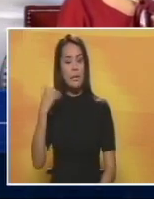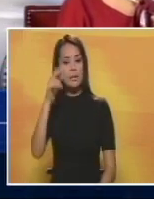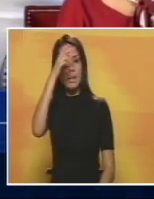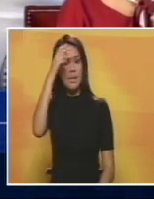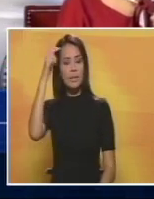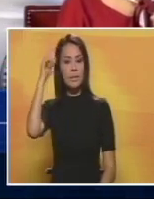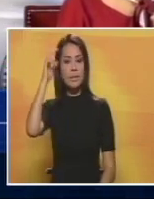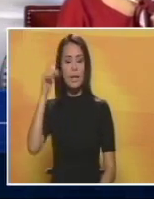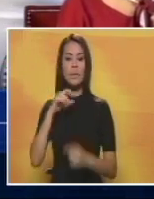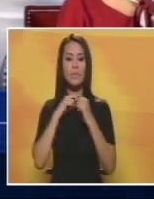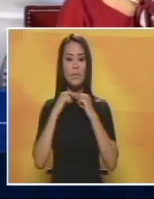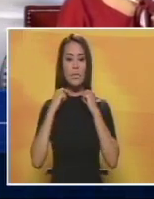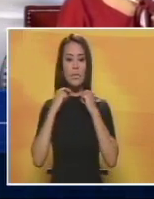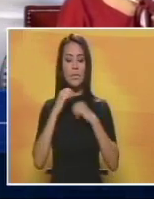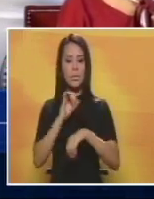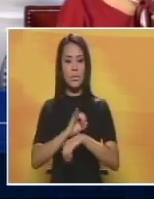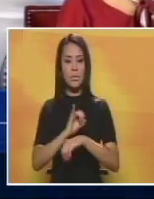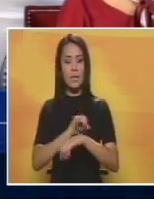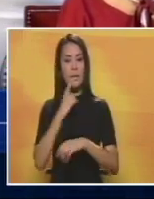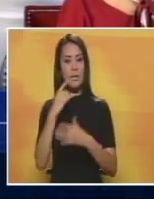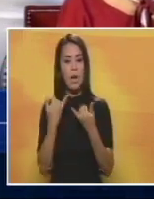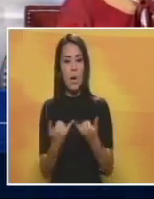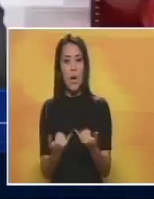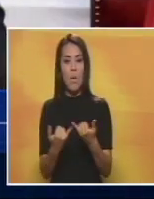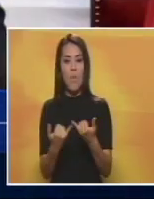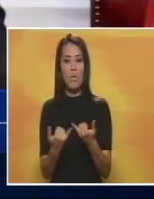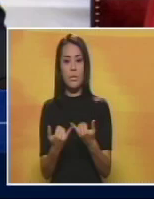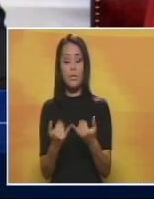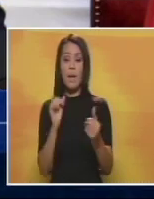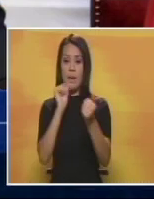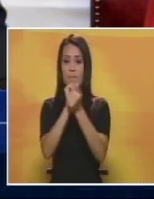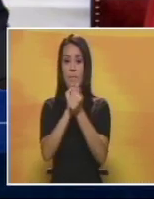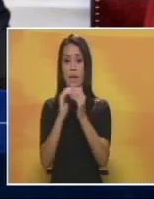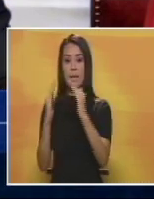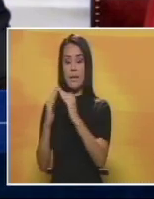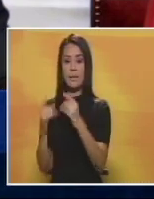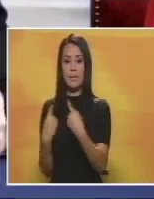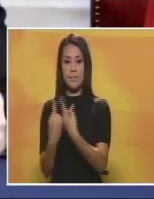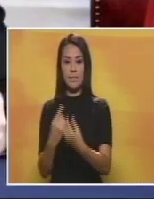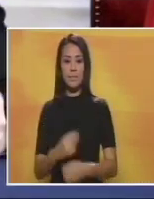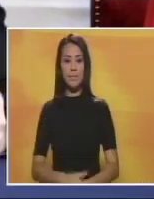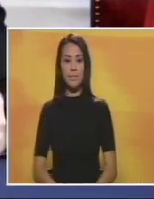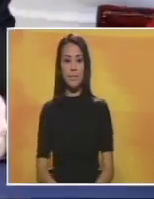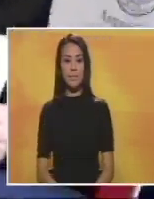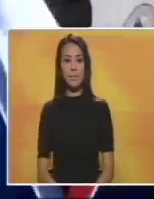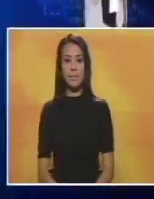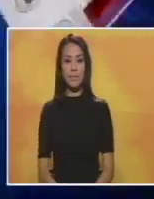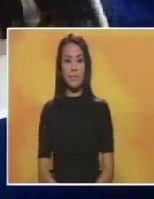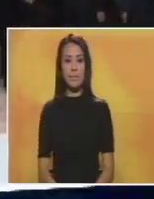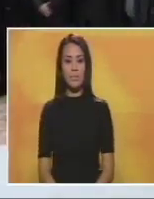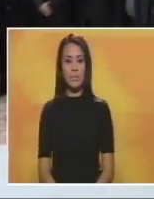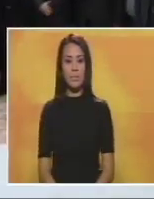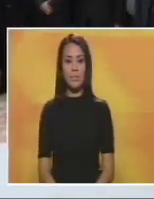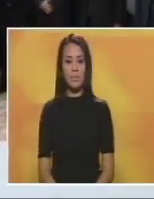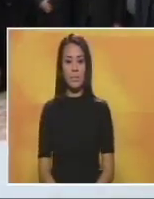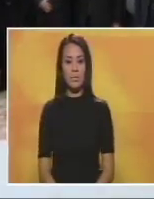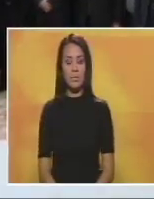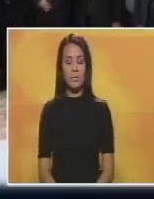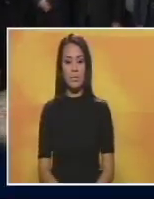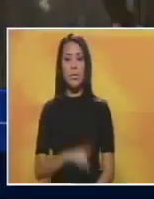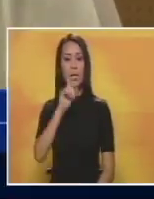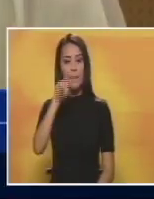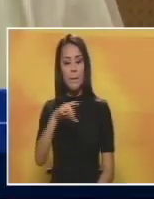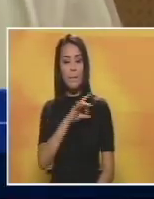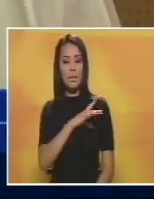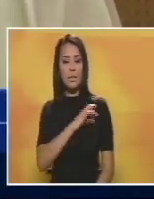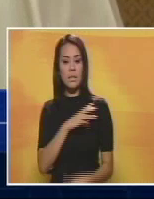del arzobispado, Óscar Muñoz, que actualmente se encuentra en arresto domiciliario nocturno. También en Chile,